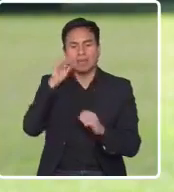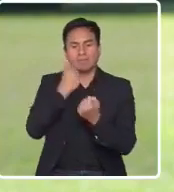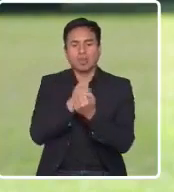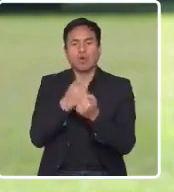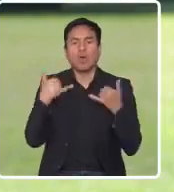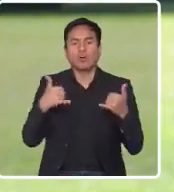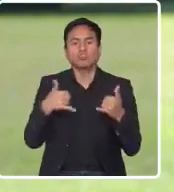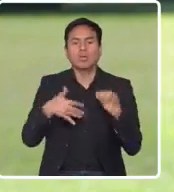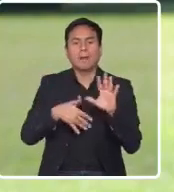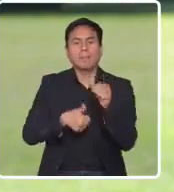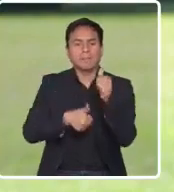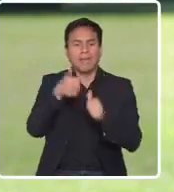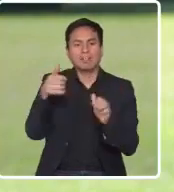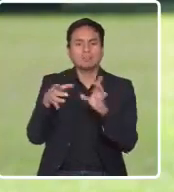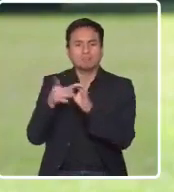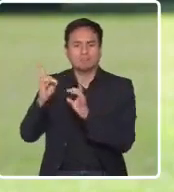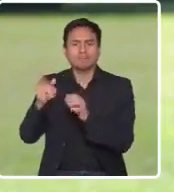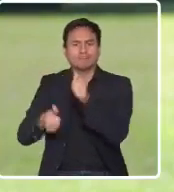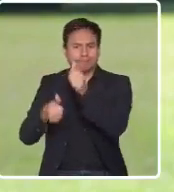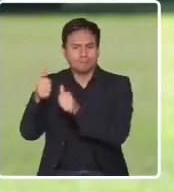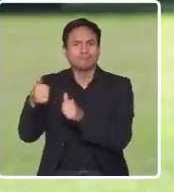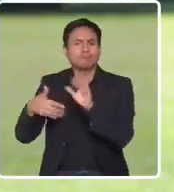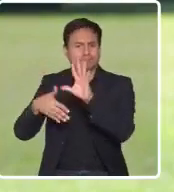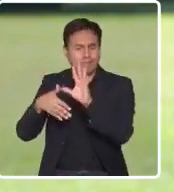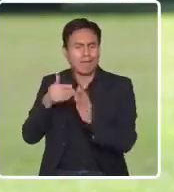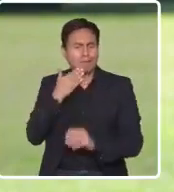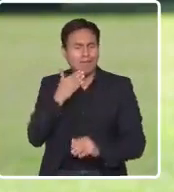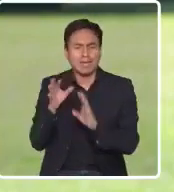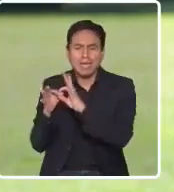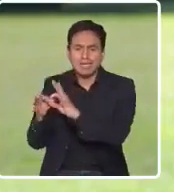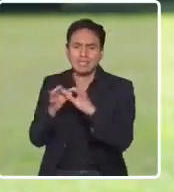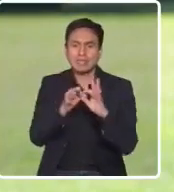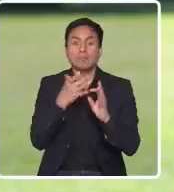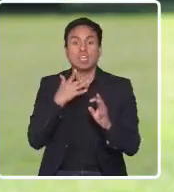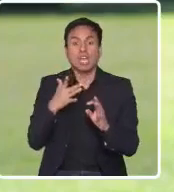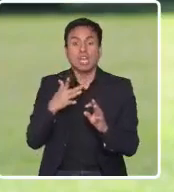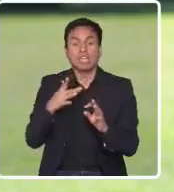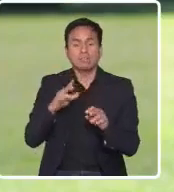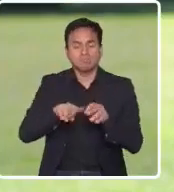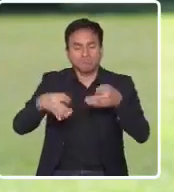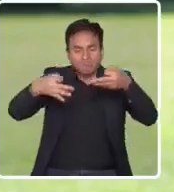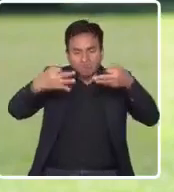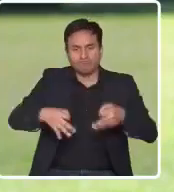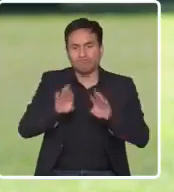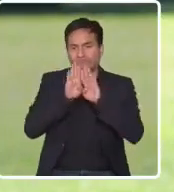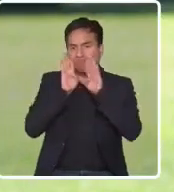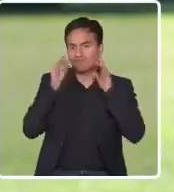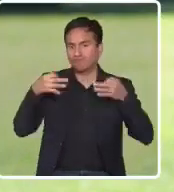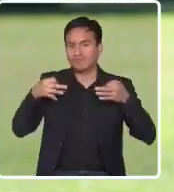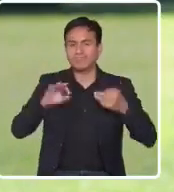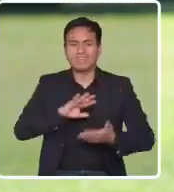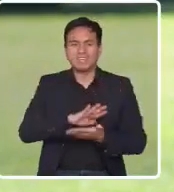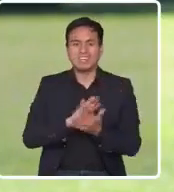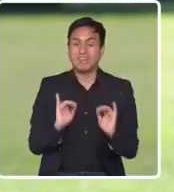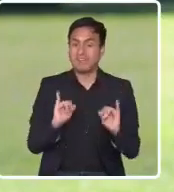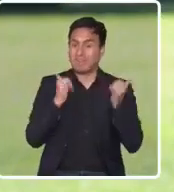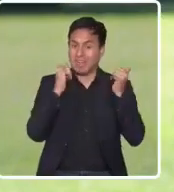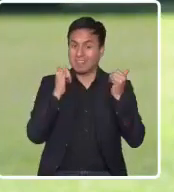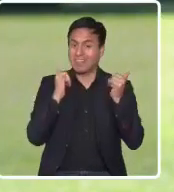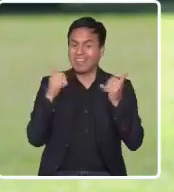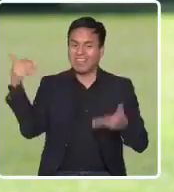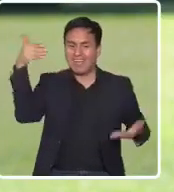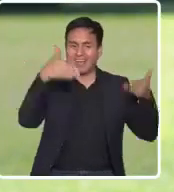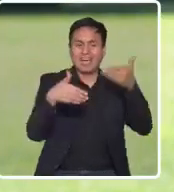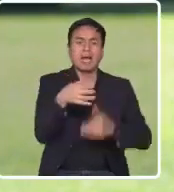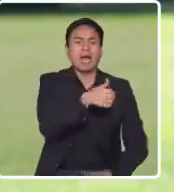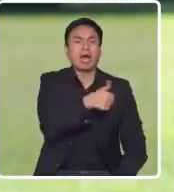los Juegos Panamericanos y para Panamericanos, porque fue un despliegue impecable en una fiesta que nos convocó